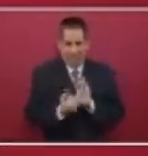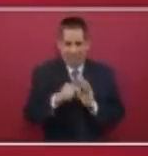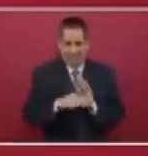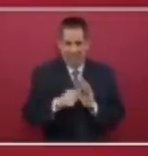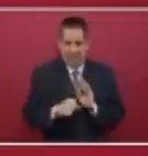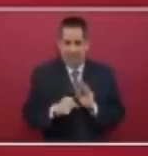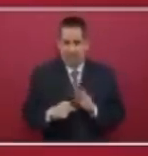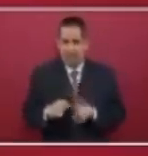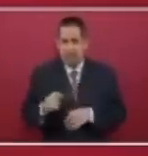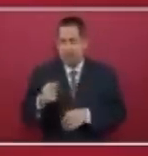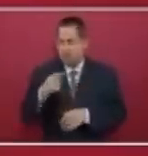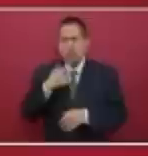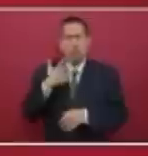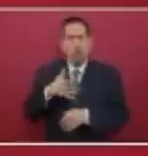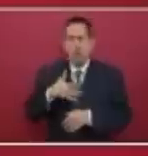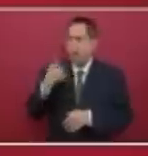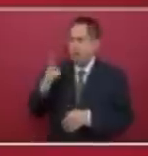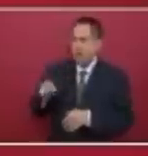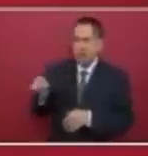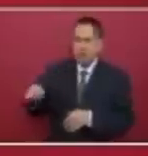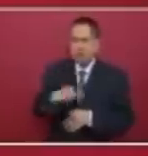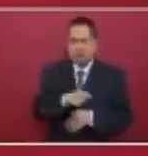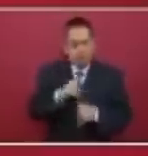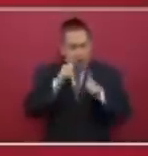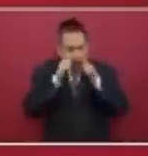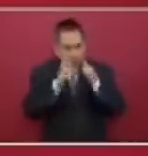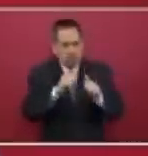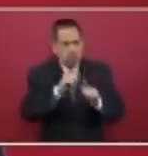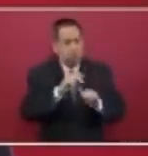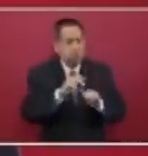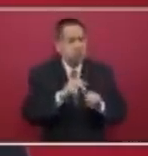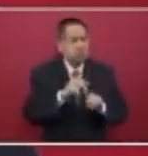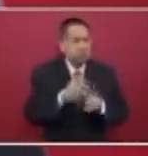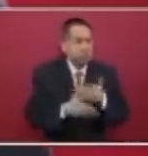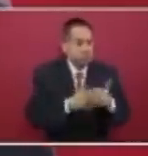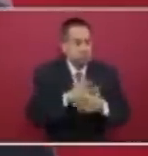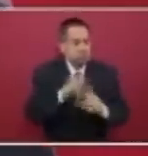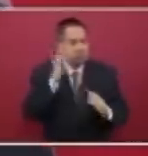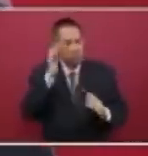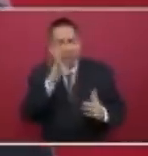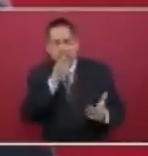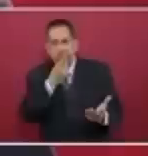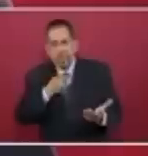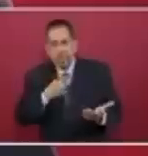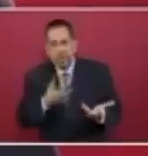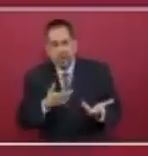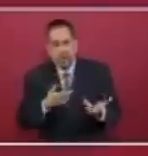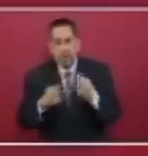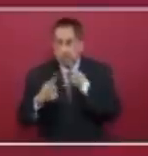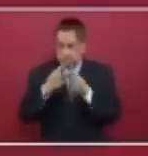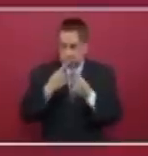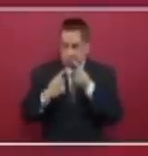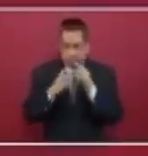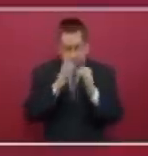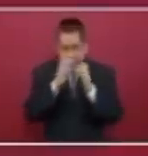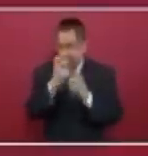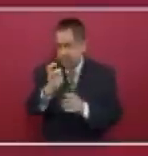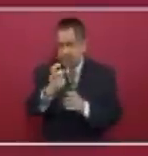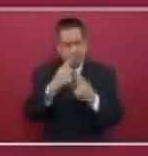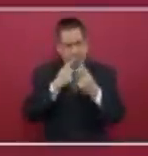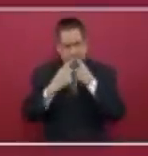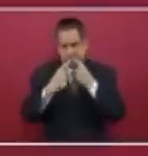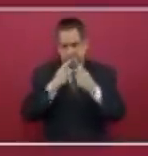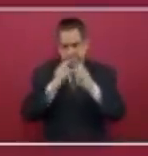la instrucción es que sean atendidos que sean escuchados que haya diálogo siempre